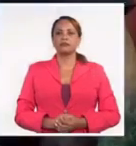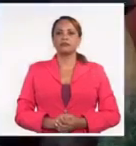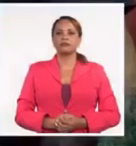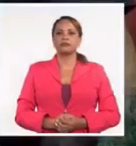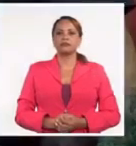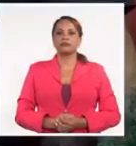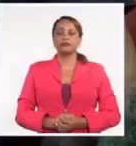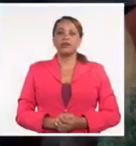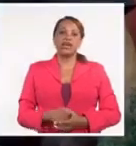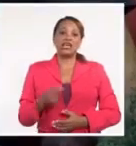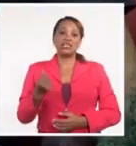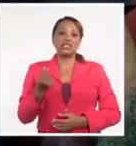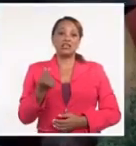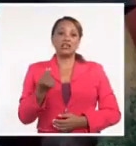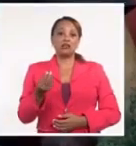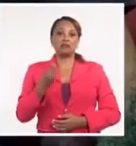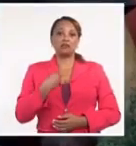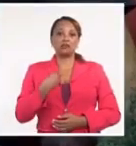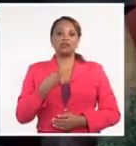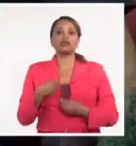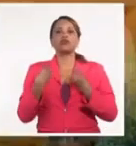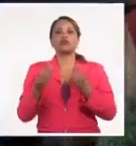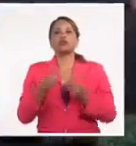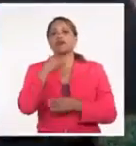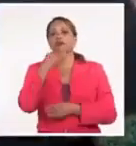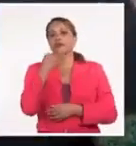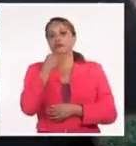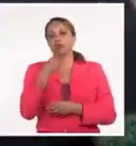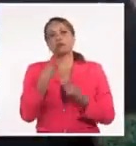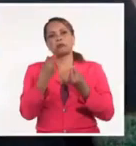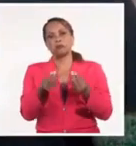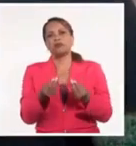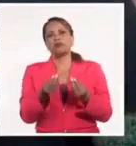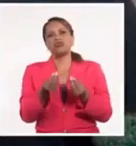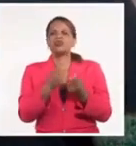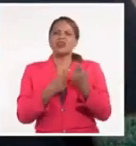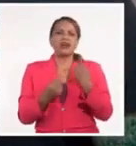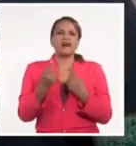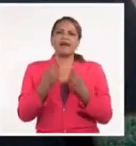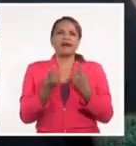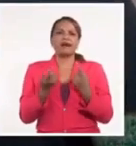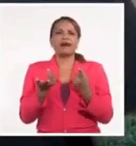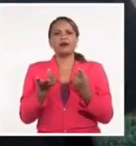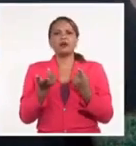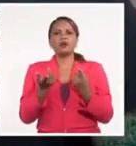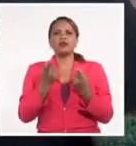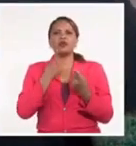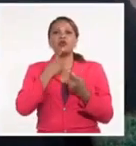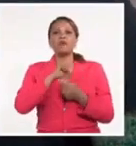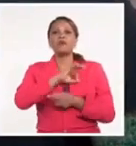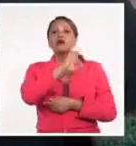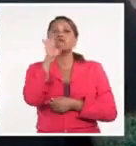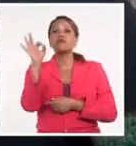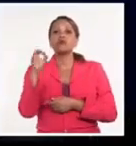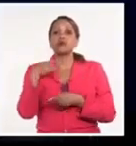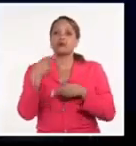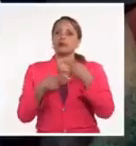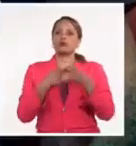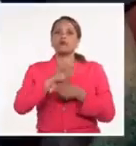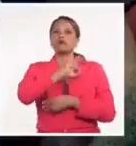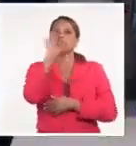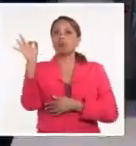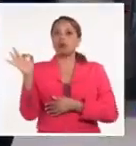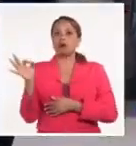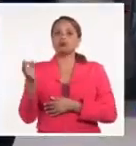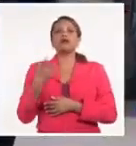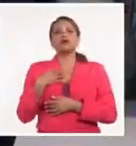Ese dinero se lo devolví a la policía. Es algo que yo no voy a volver a hacer más nunca en mi vida.